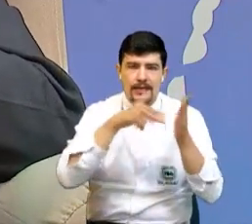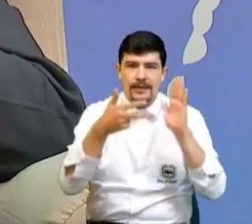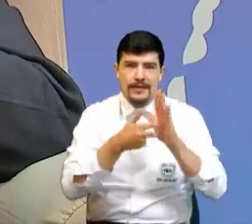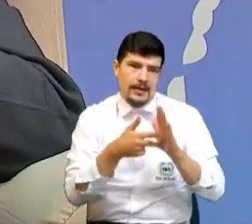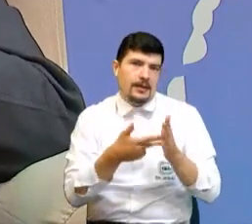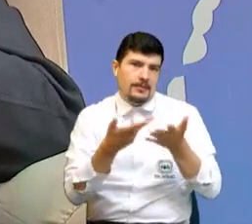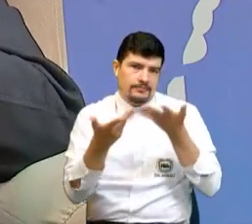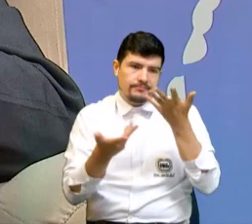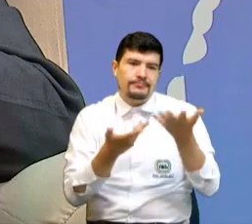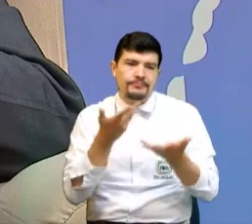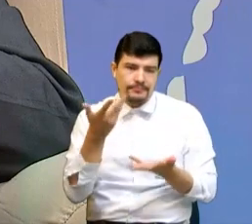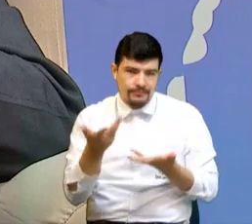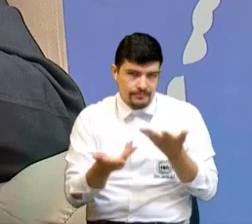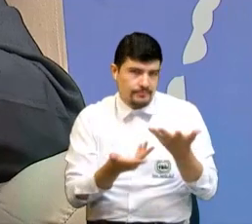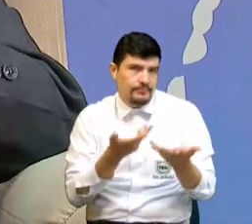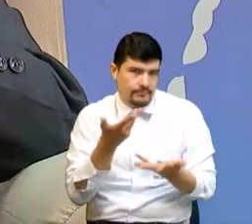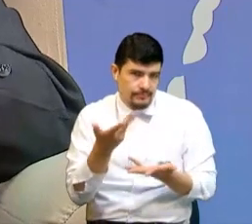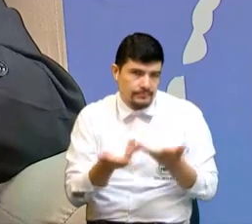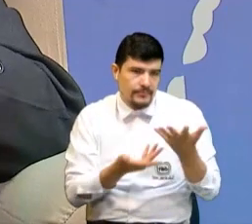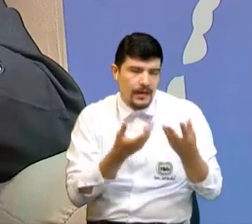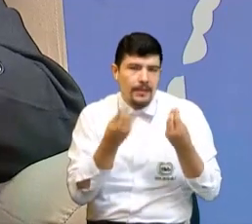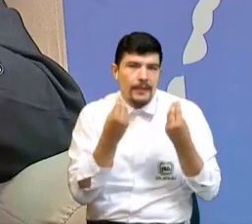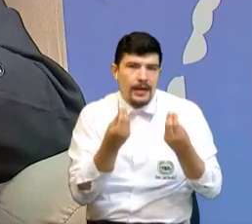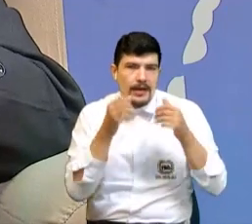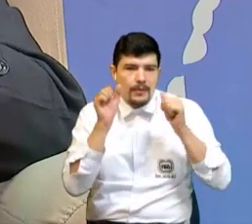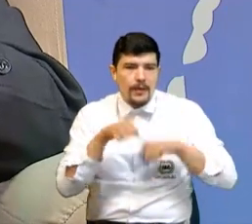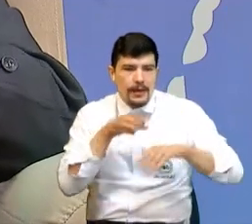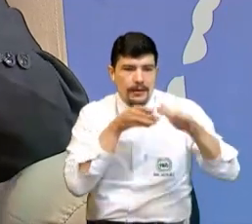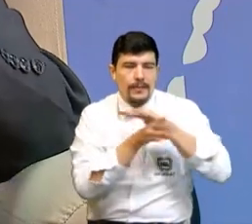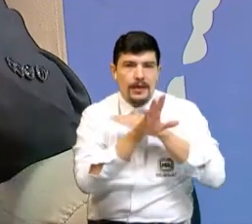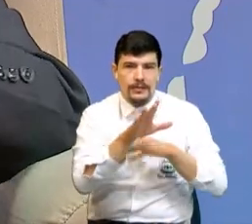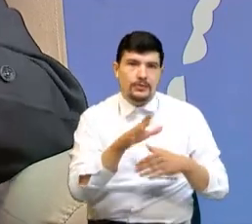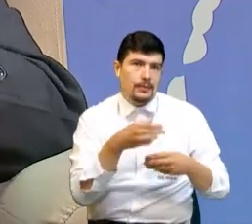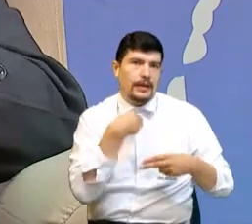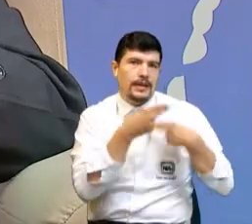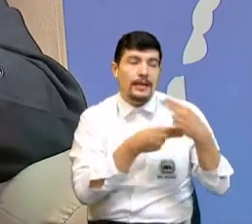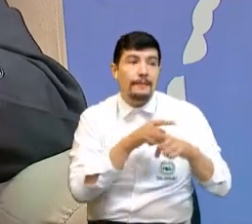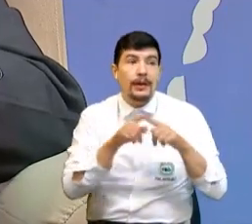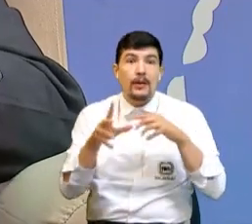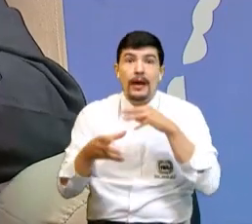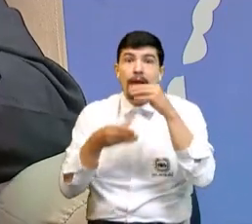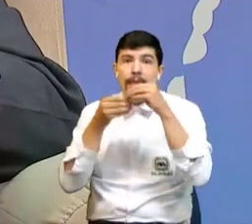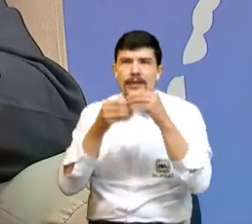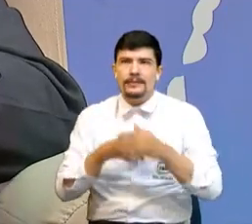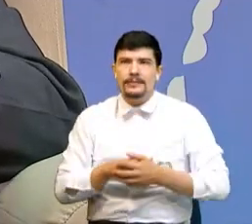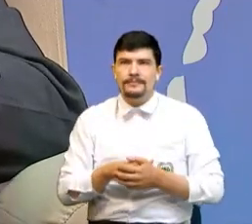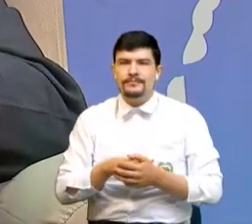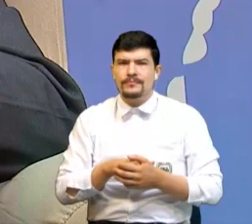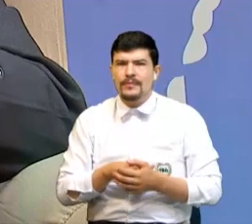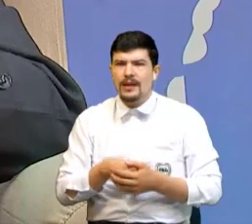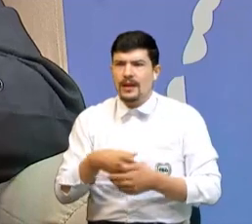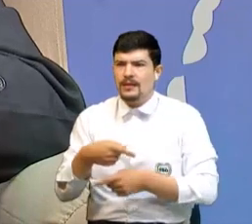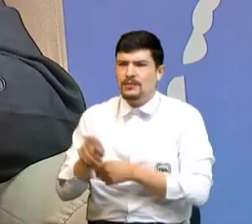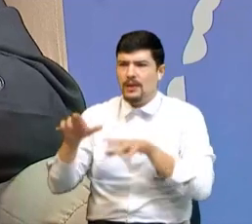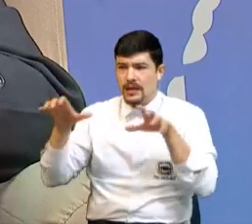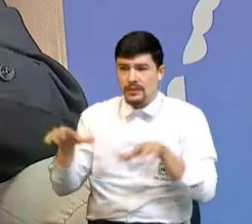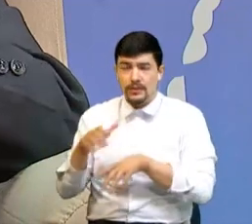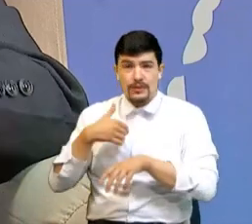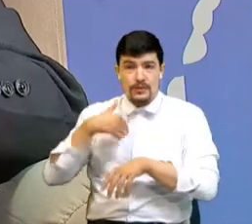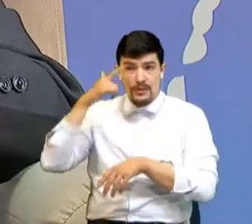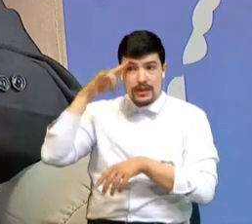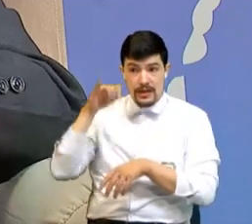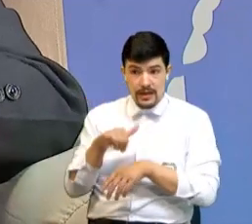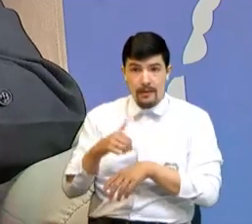talanquera para acceder a esos bienes. Lo otro tiene que ver con el hecho de que creo